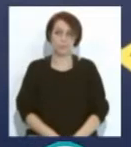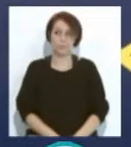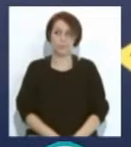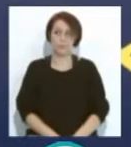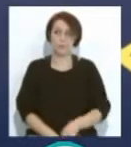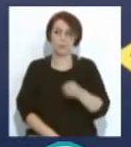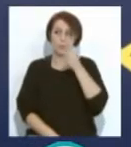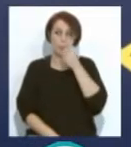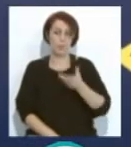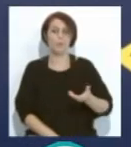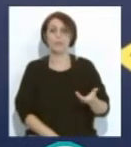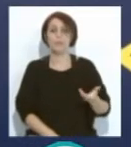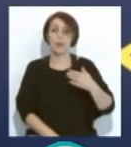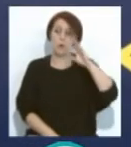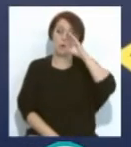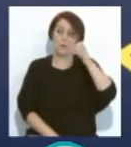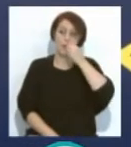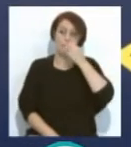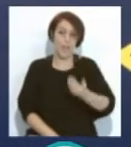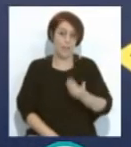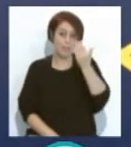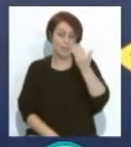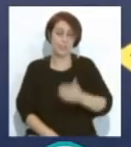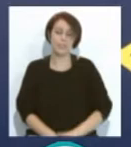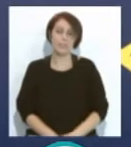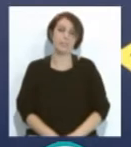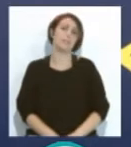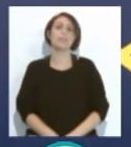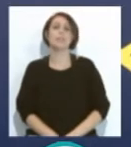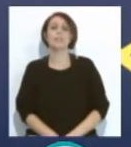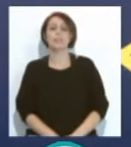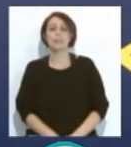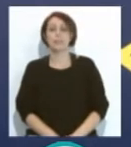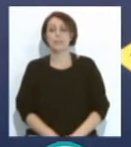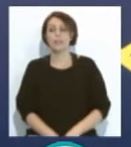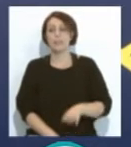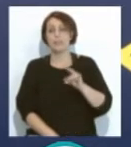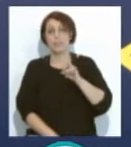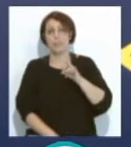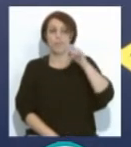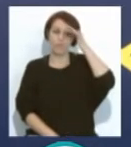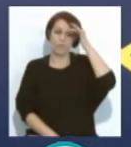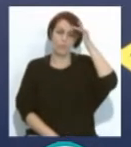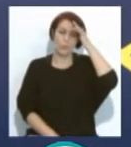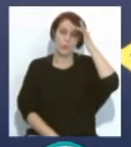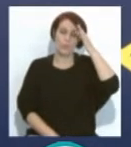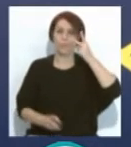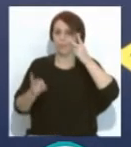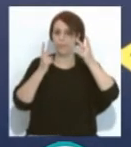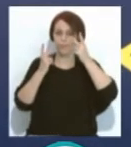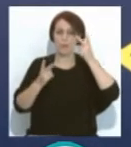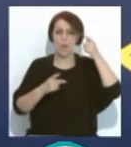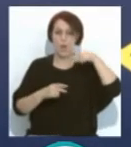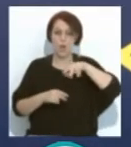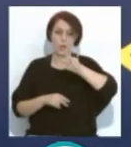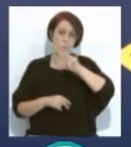Bueno, hola, buenos días. Y la verdad que ir a la selección sí, Sí, es un sueño visible, obviamente, que estamos más, porque en